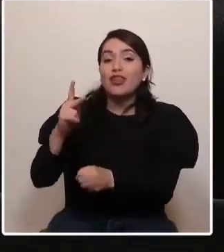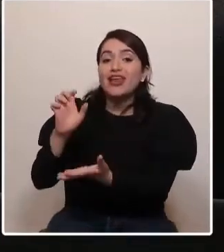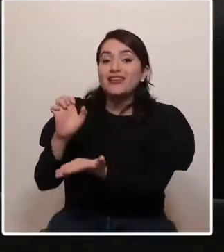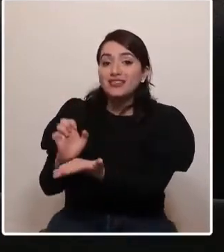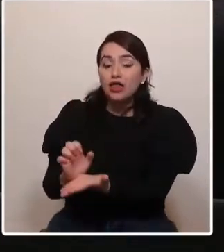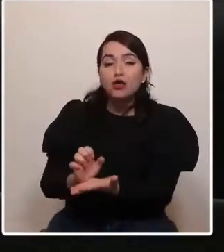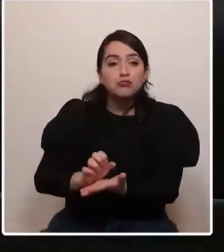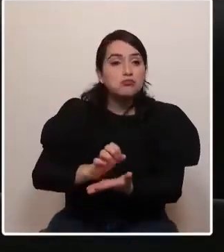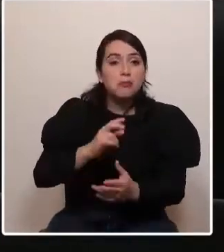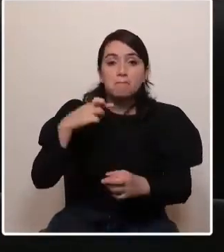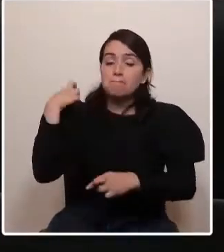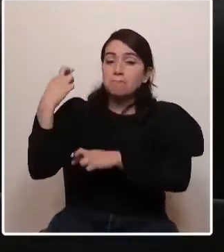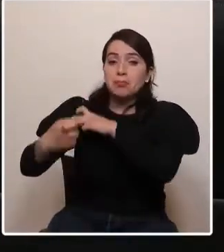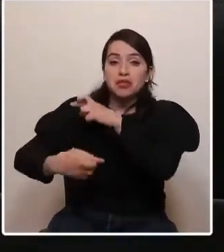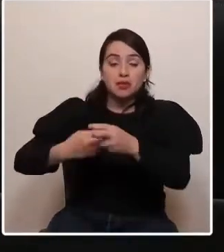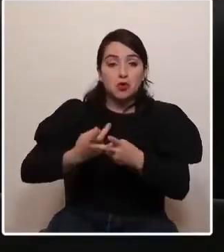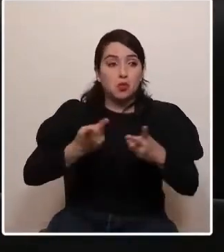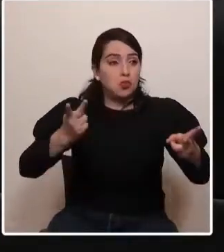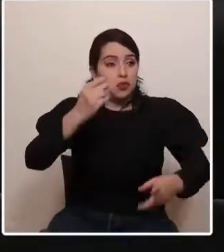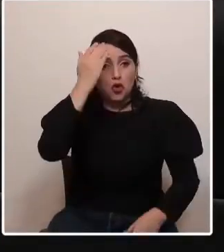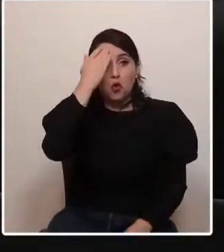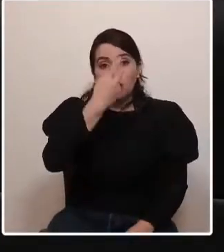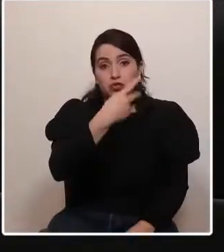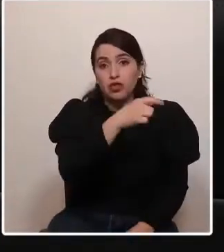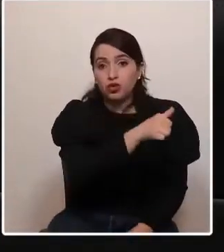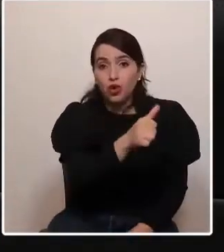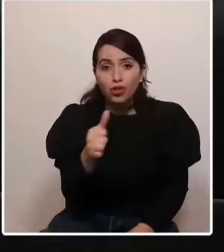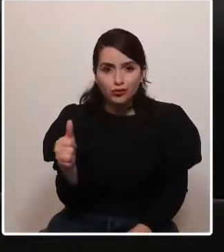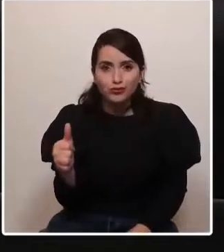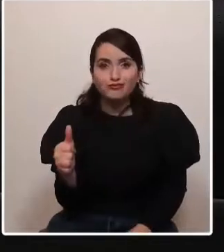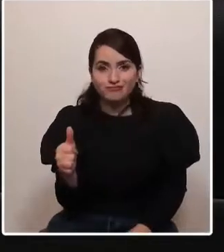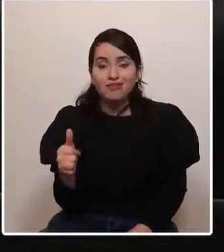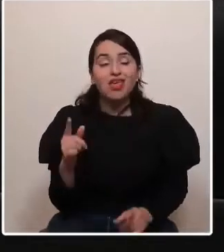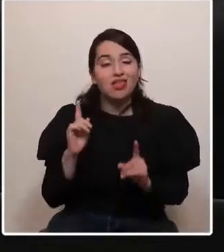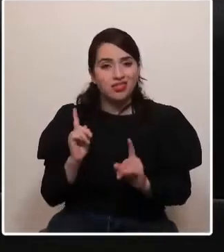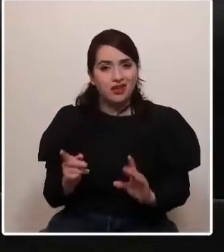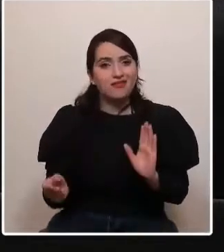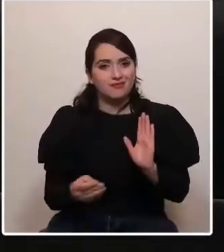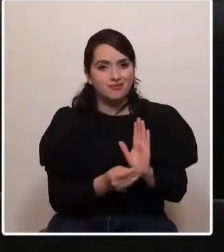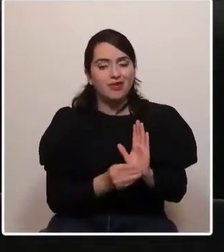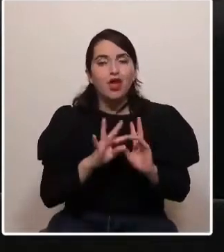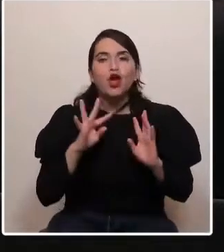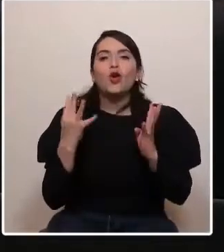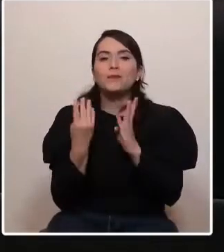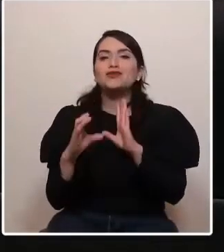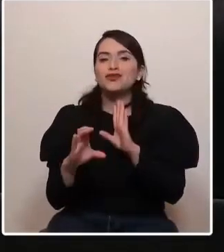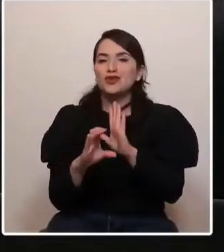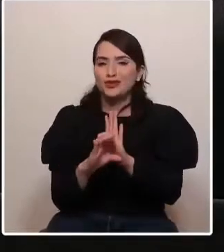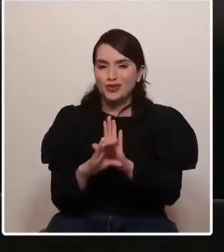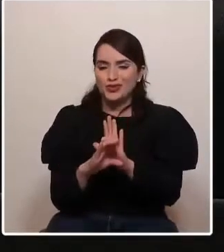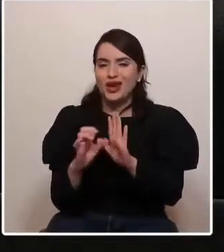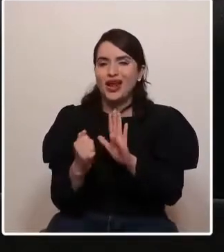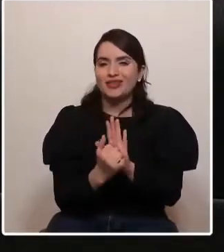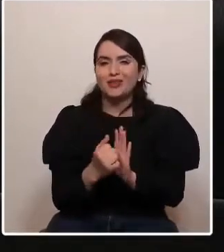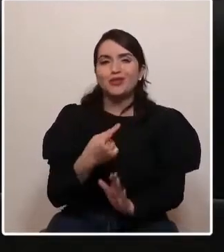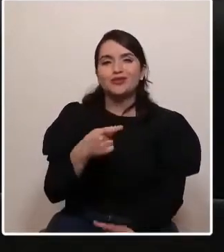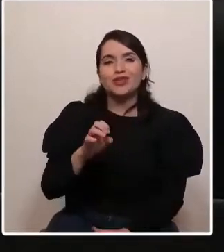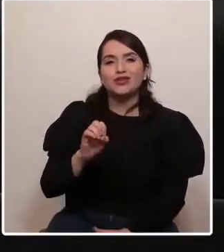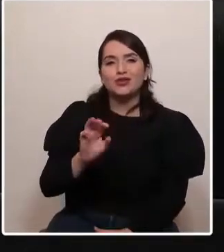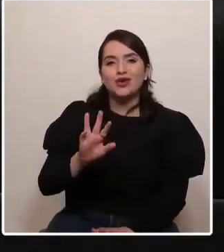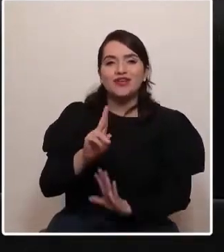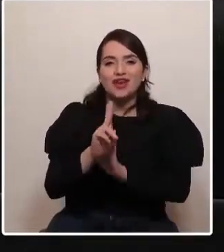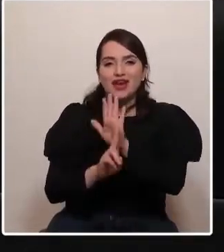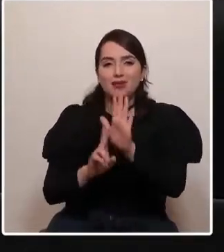cultural común o dominio público es una medida concreta para ello. La Convención Constitucional, a través del artículo 109 de su Reglamento